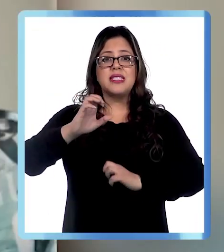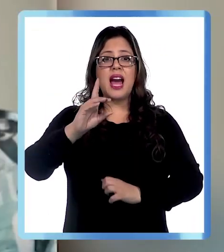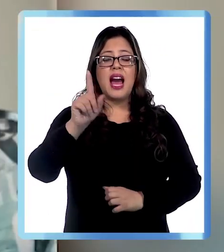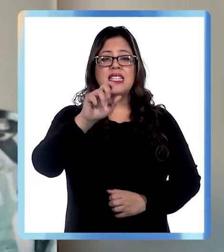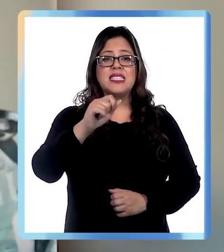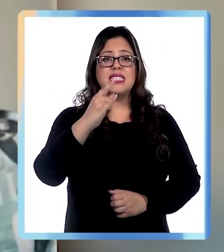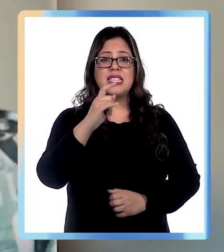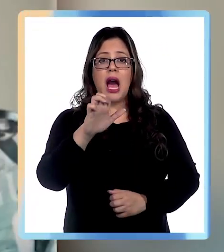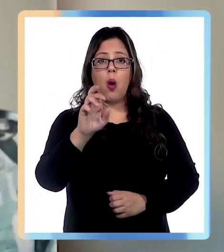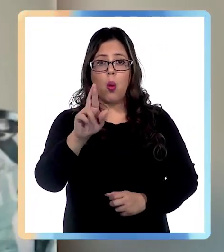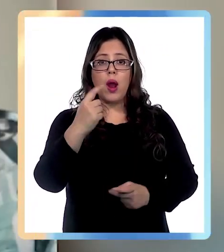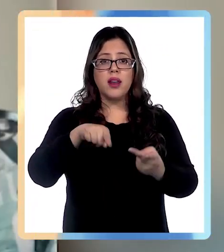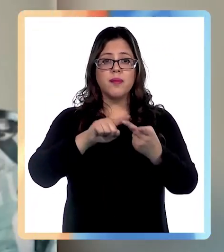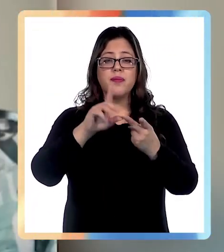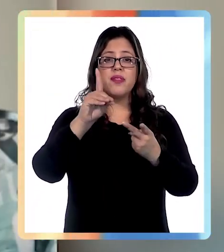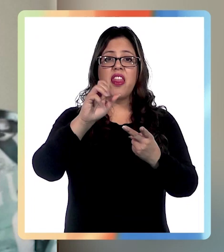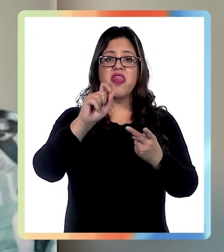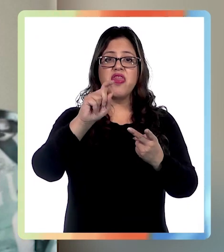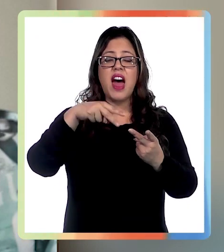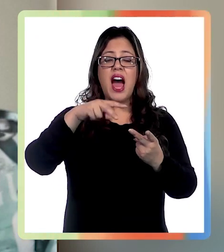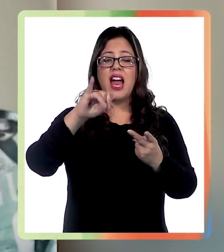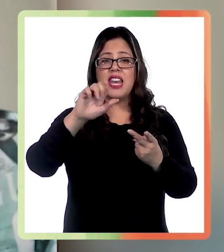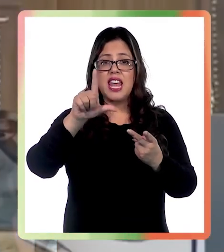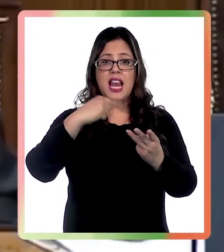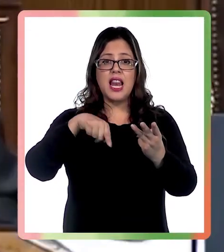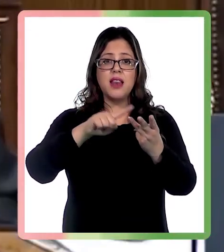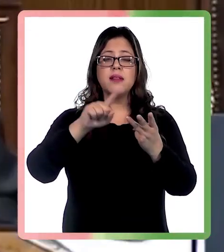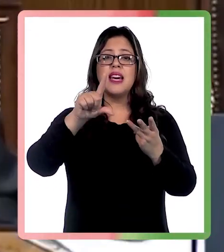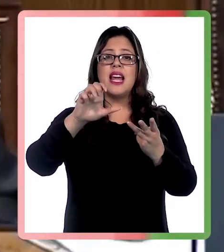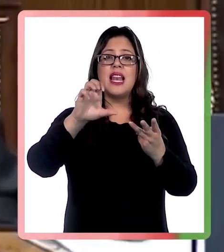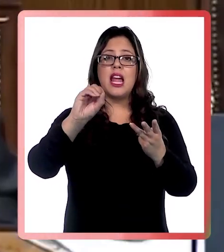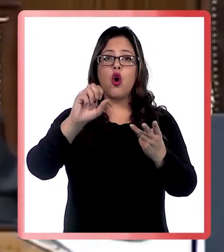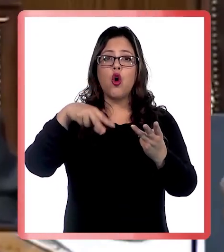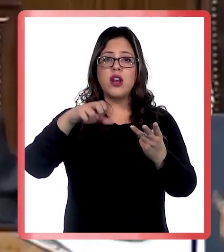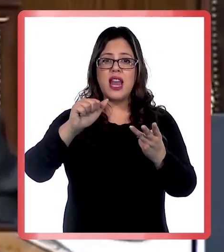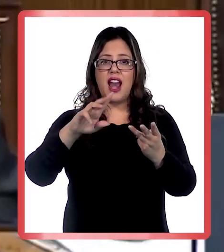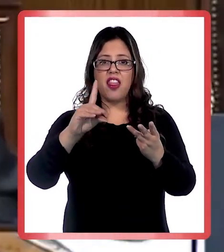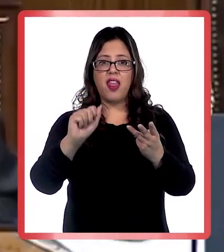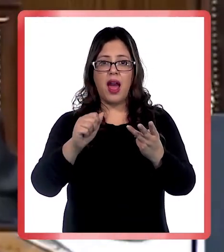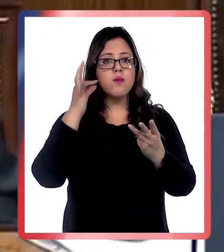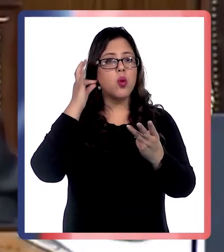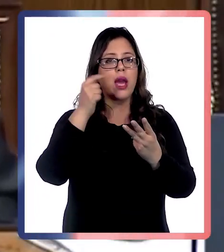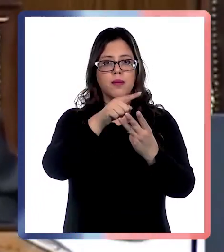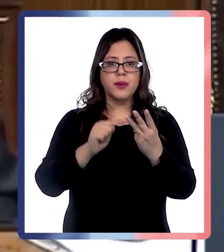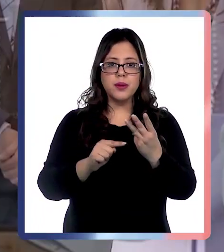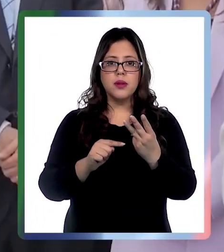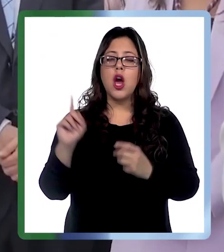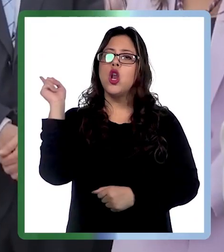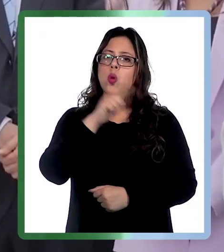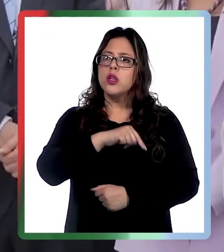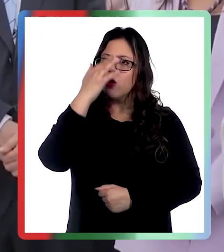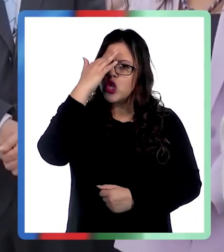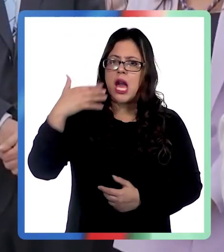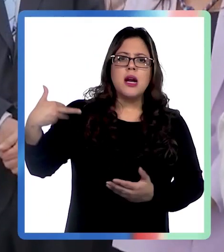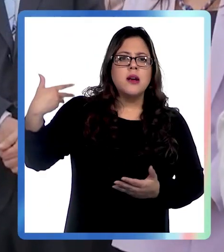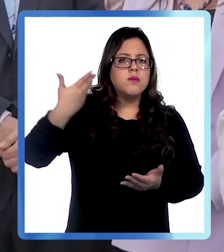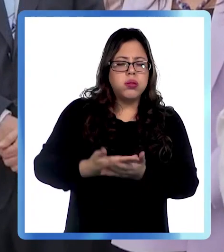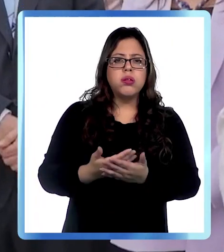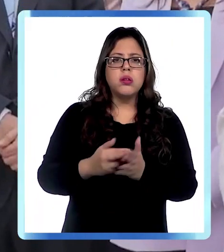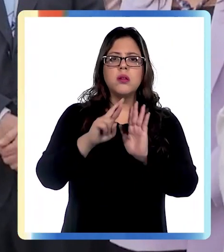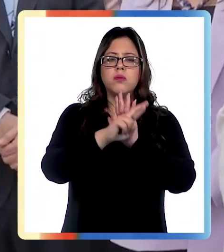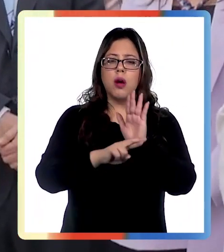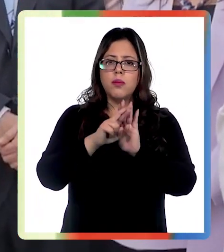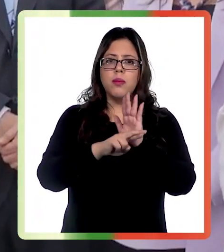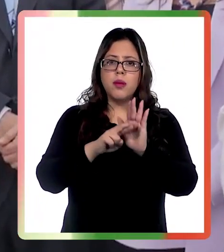Daniel saer el propio Luis hermosilla y la abogada leonarda Villalobos en los últimos días hemos conocido a